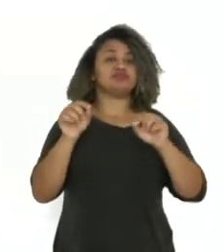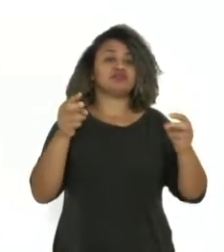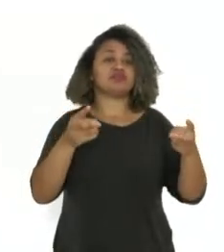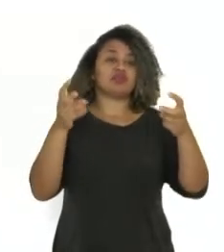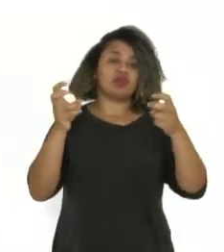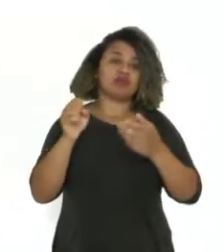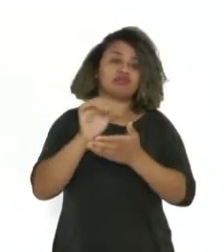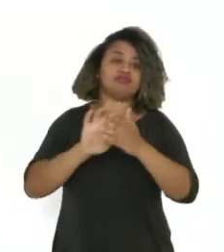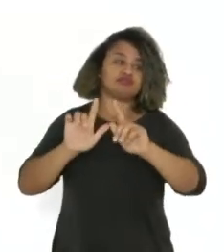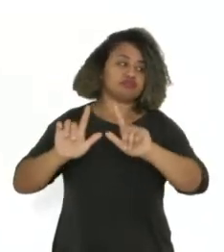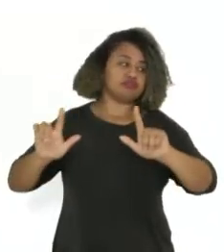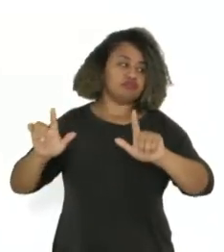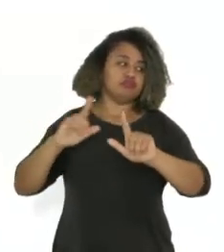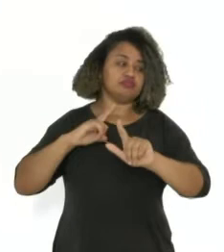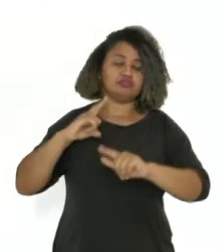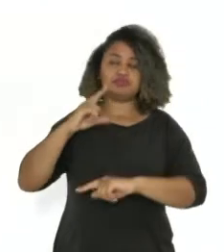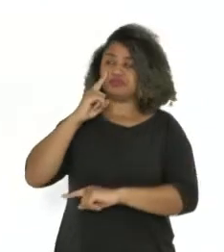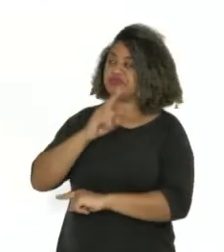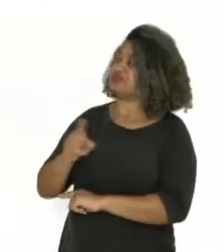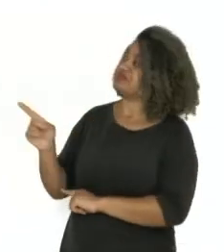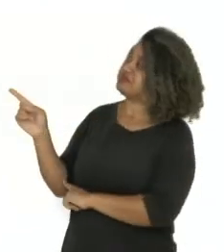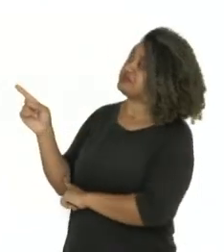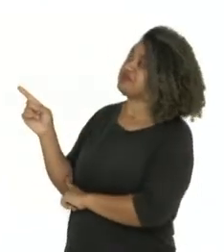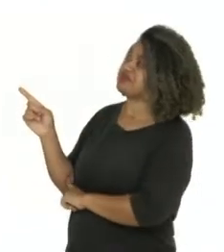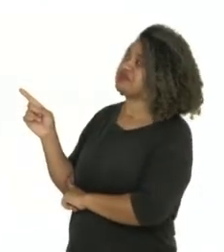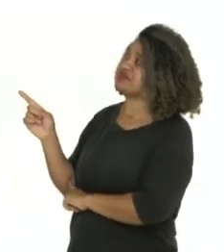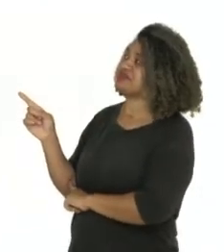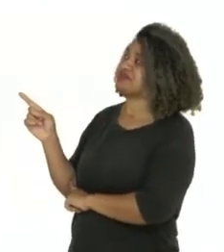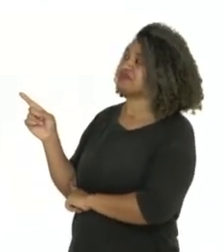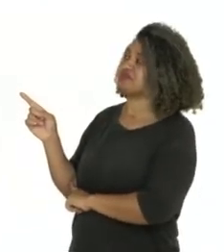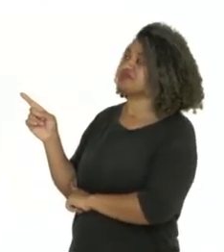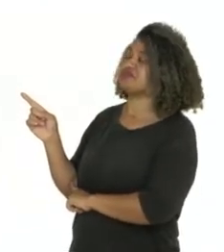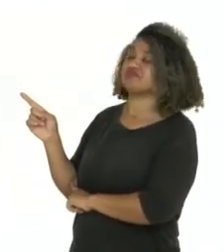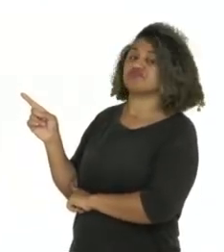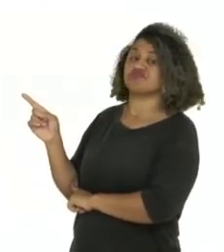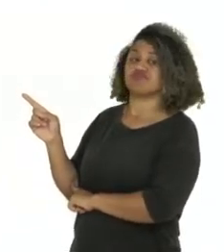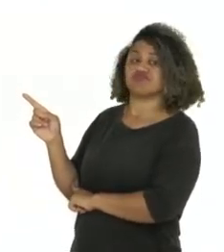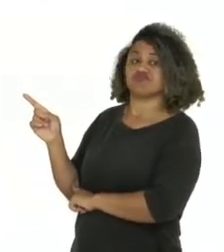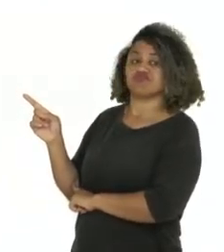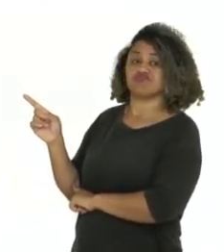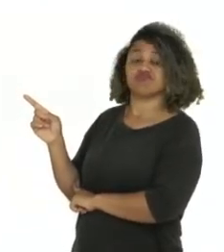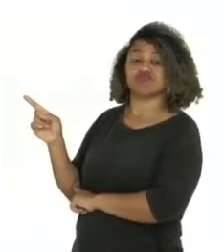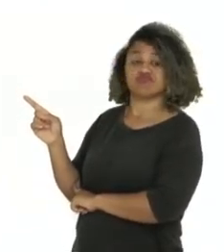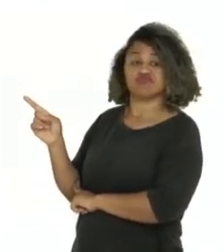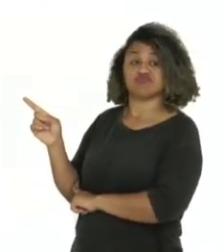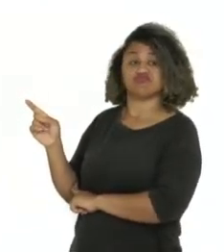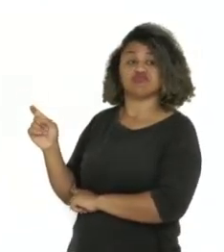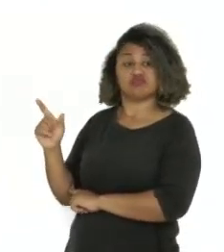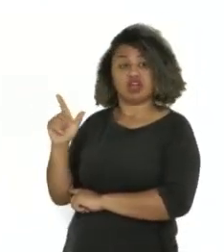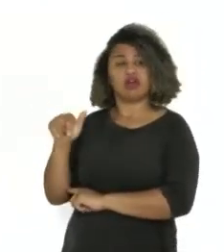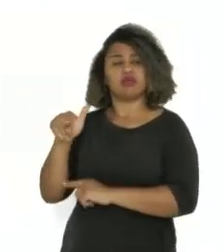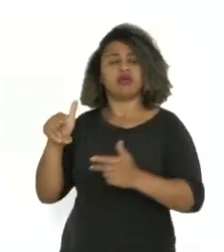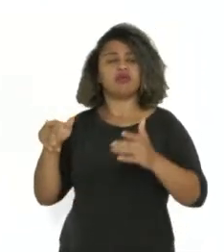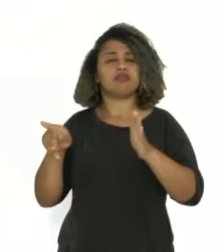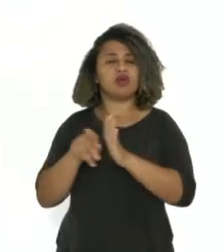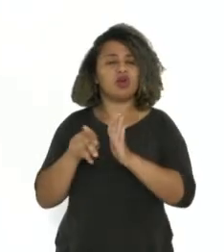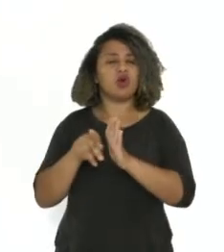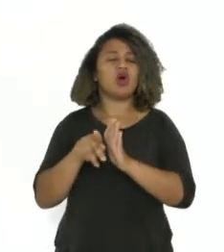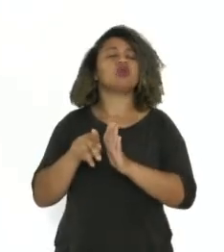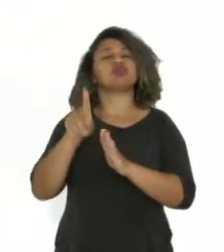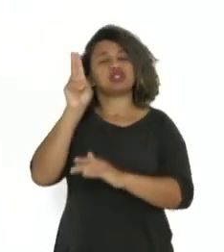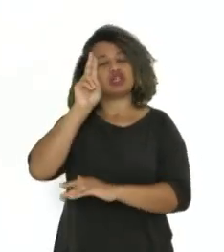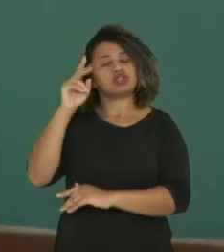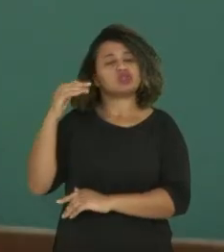a imagem que nós temos, Passo da Liberdade, Curitiba, ó, Patrimônio Histórico